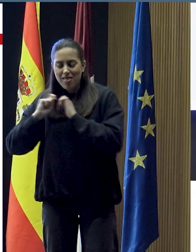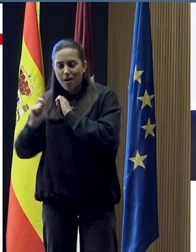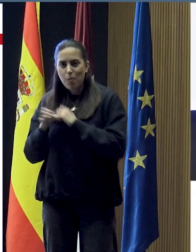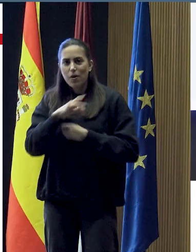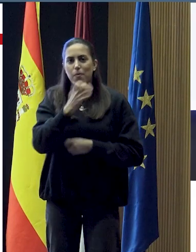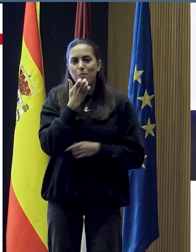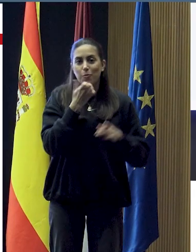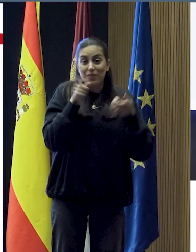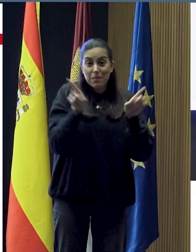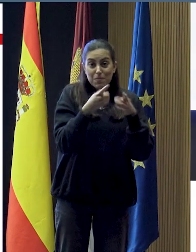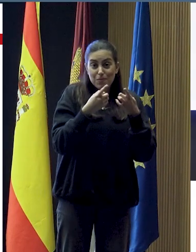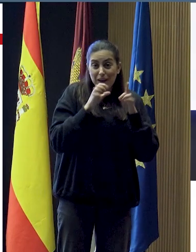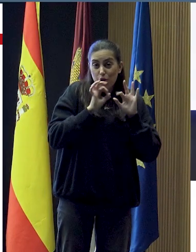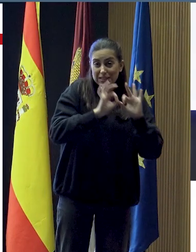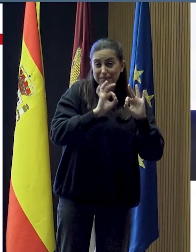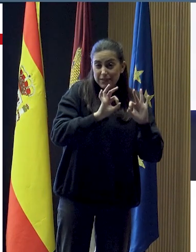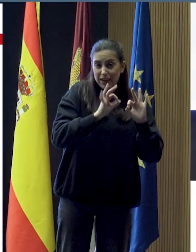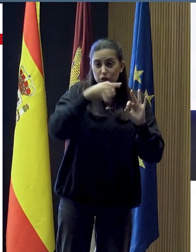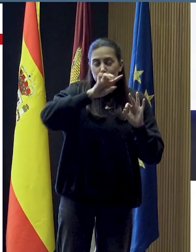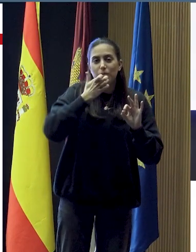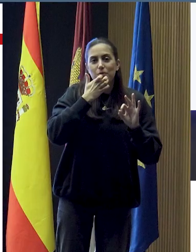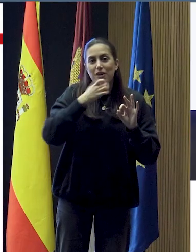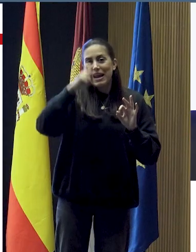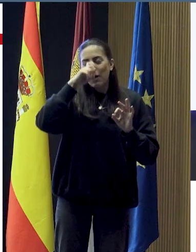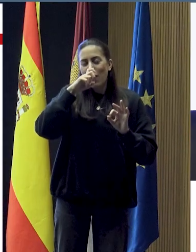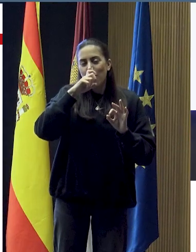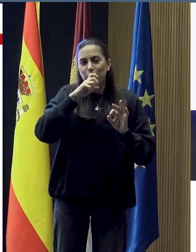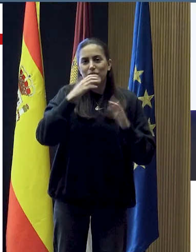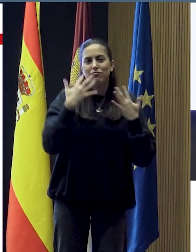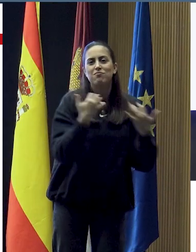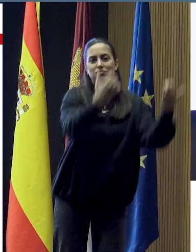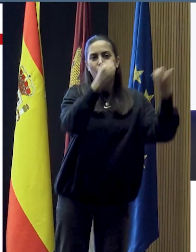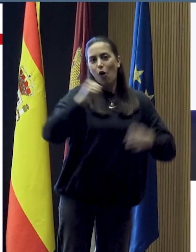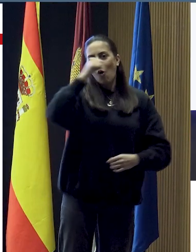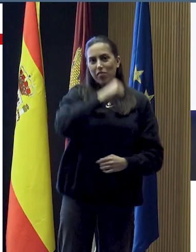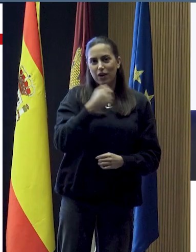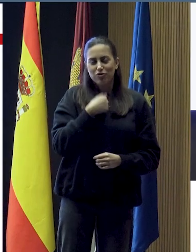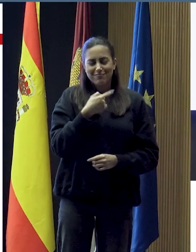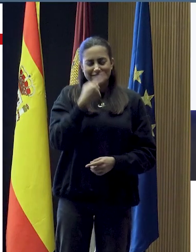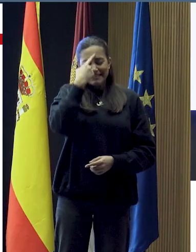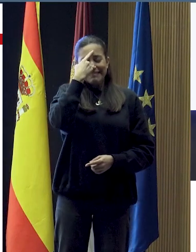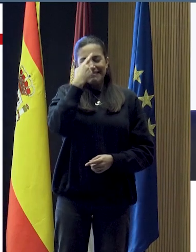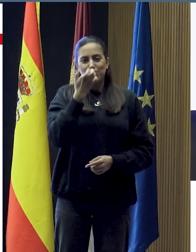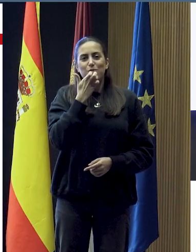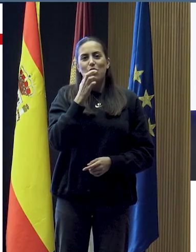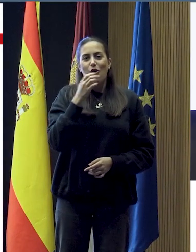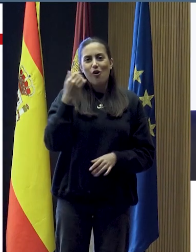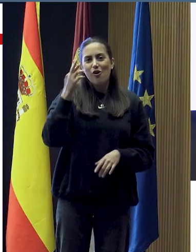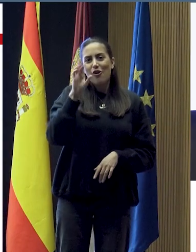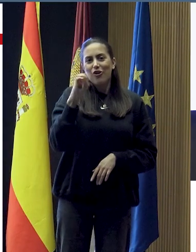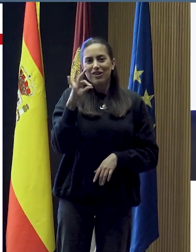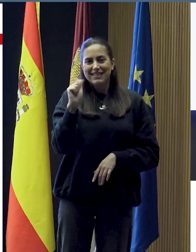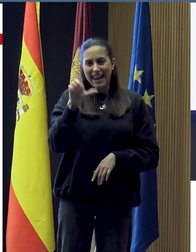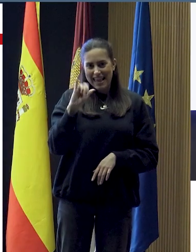canción determinada, pues podemos evocar el concierto en el que estuvimos en un momento determinado viendo a Rosalía, que está ahora de moda.